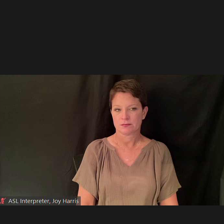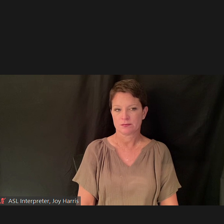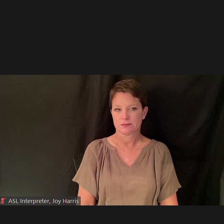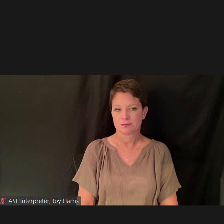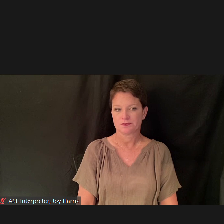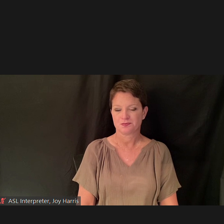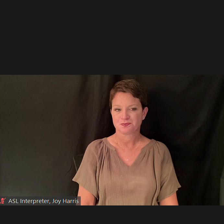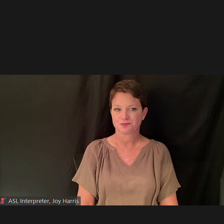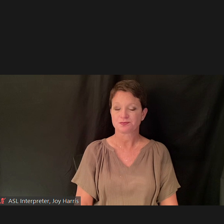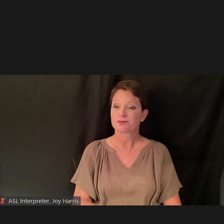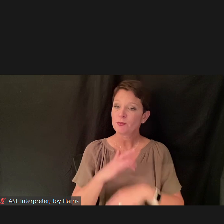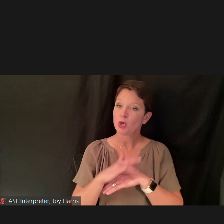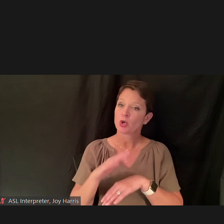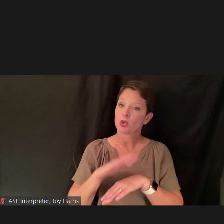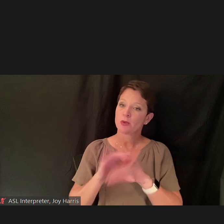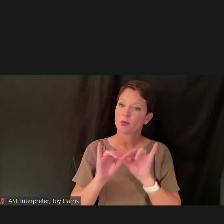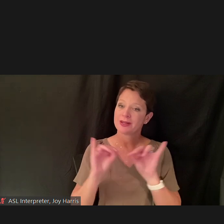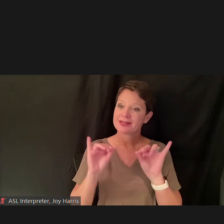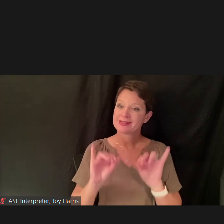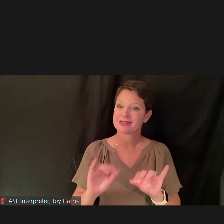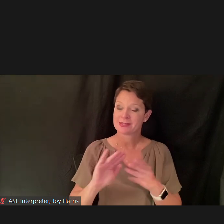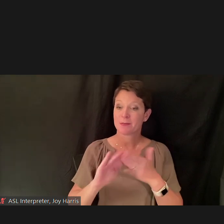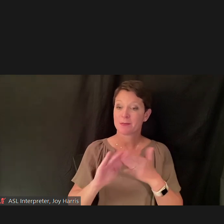La próxima ficha